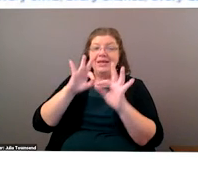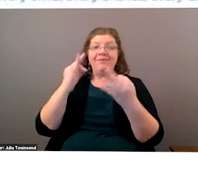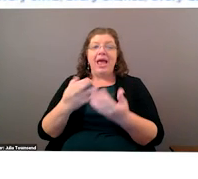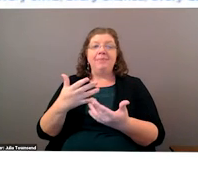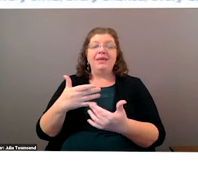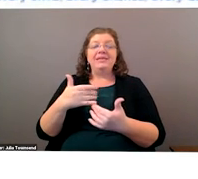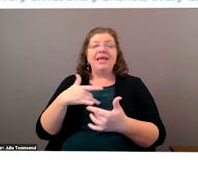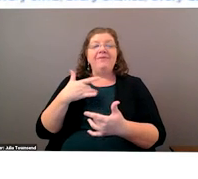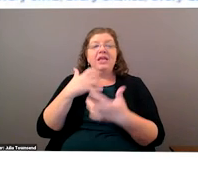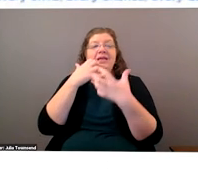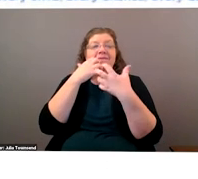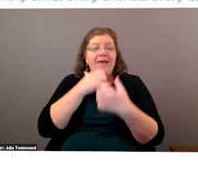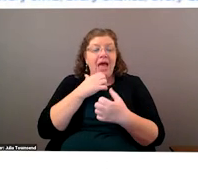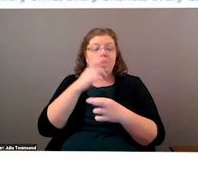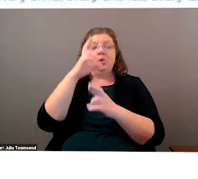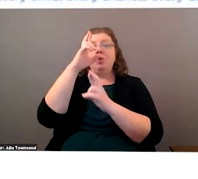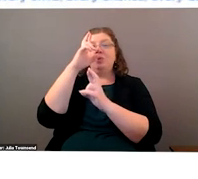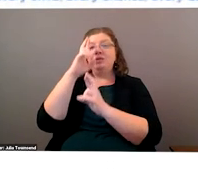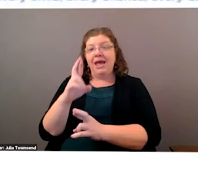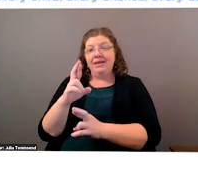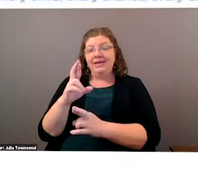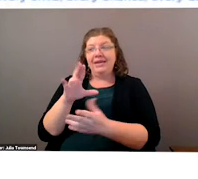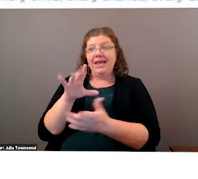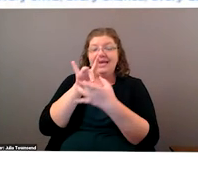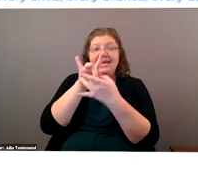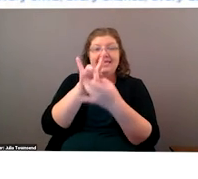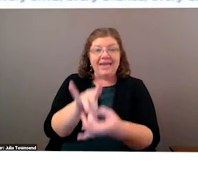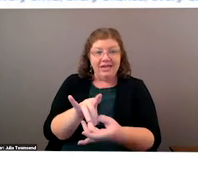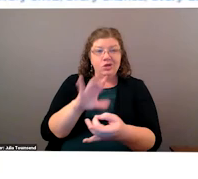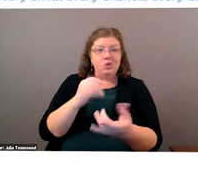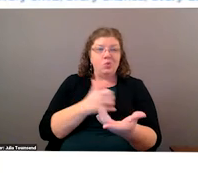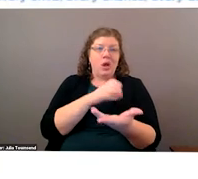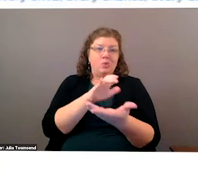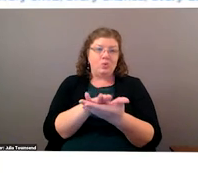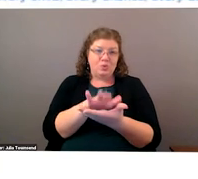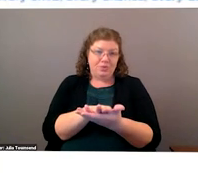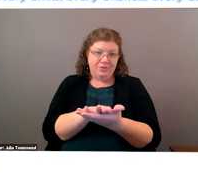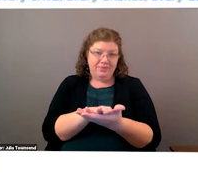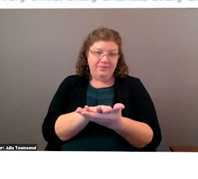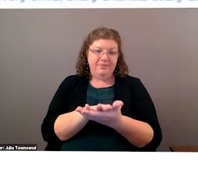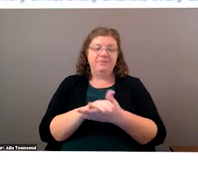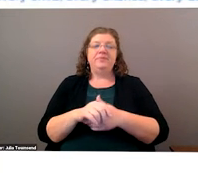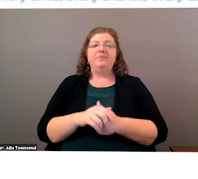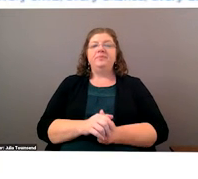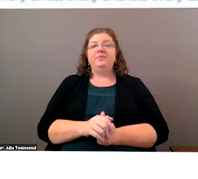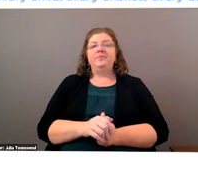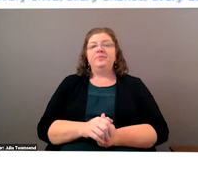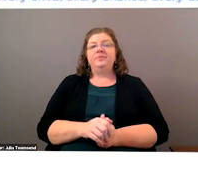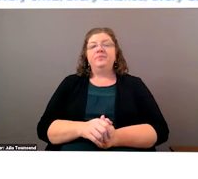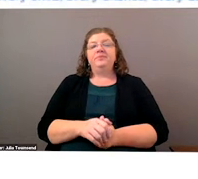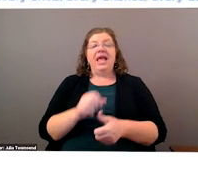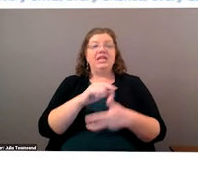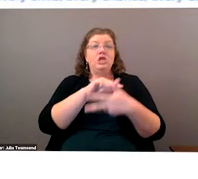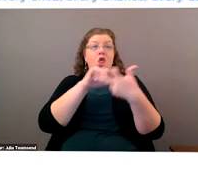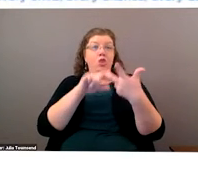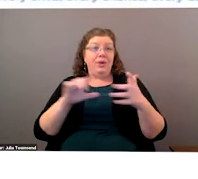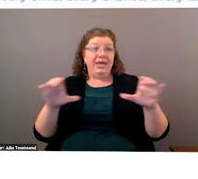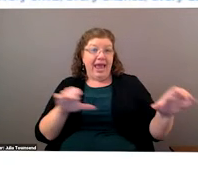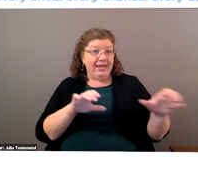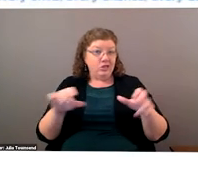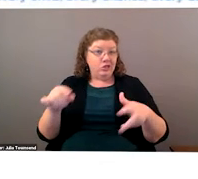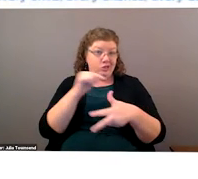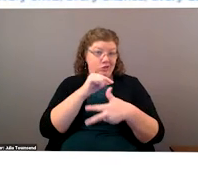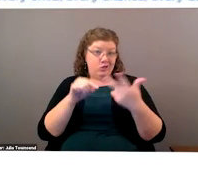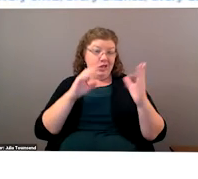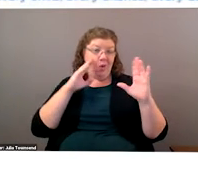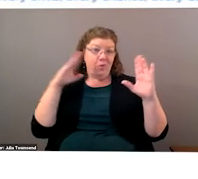se sientan valorados, respetados y conectados con nuestra escuela. Estos tienen tres acciones en las que nos